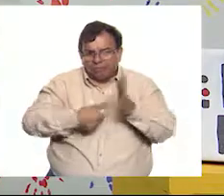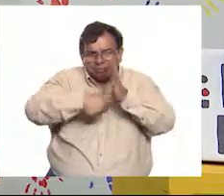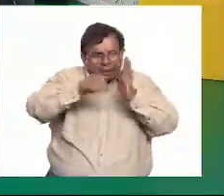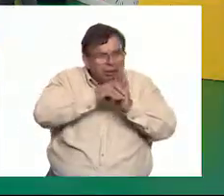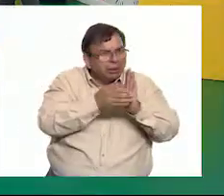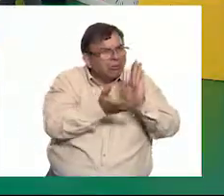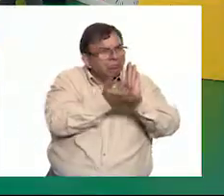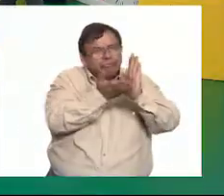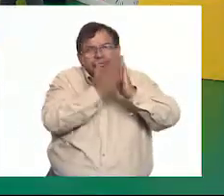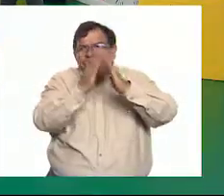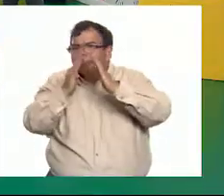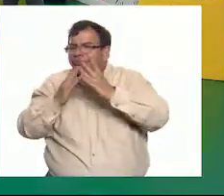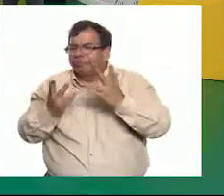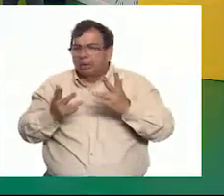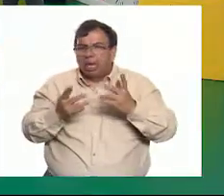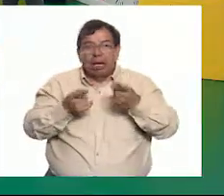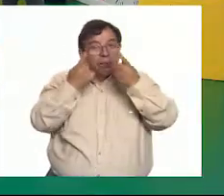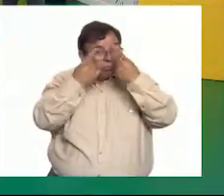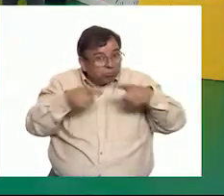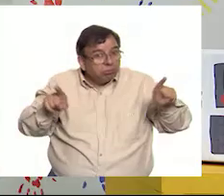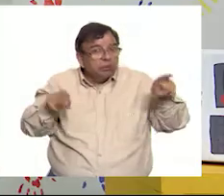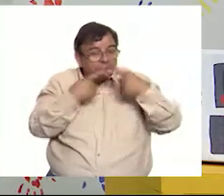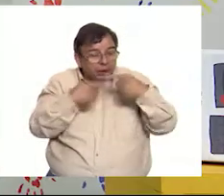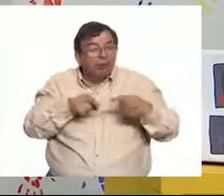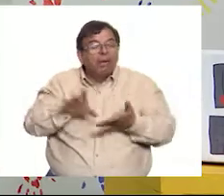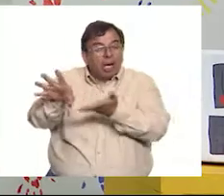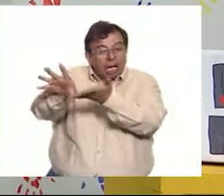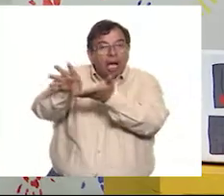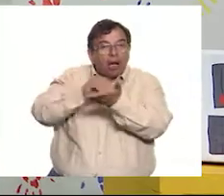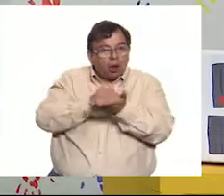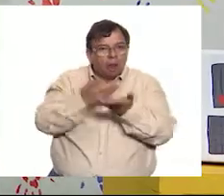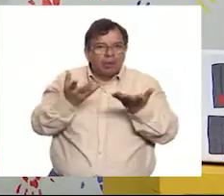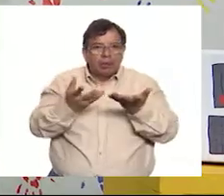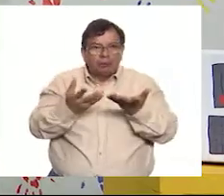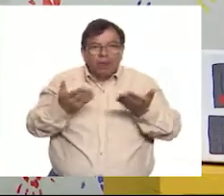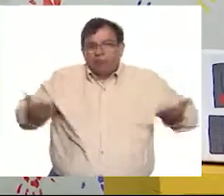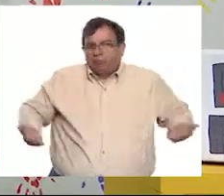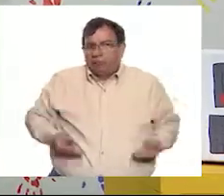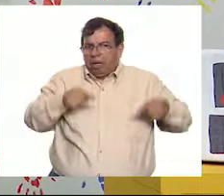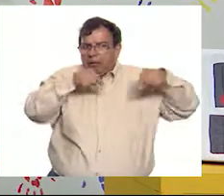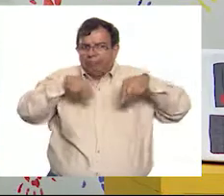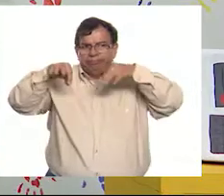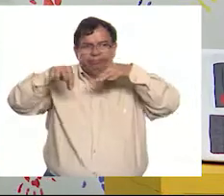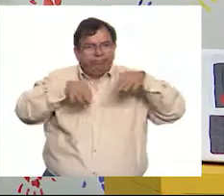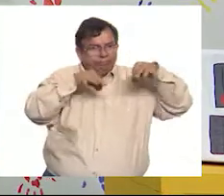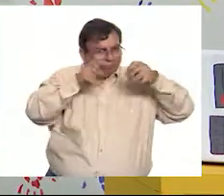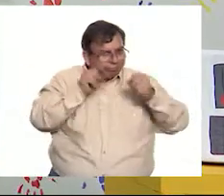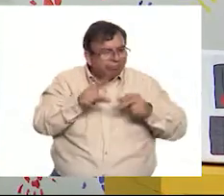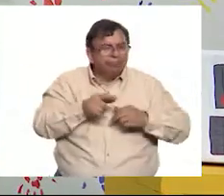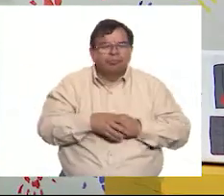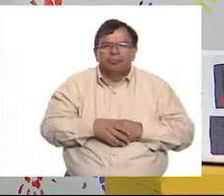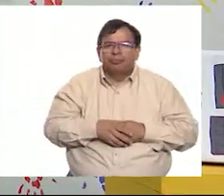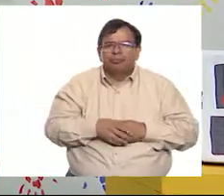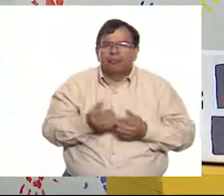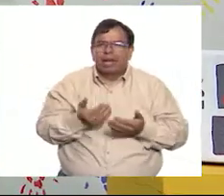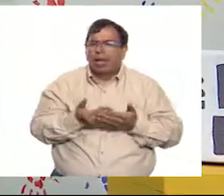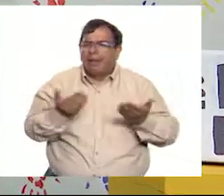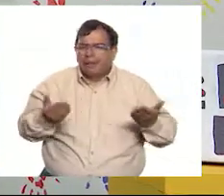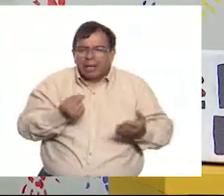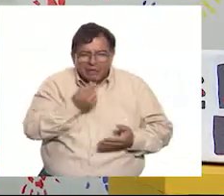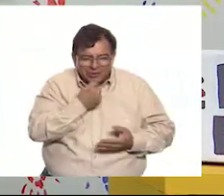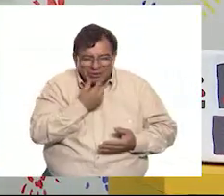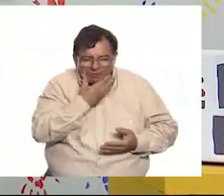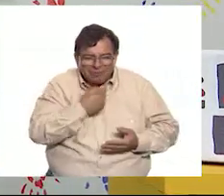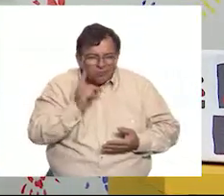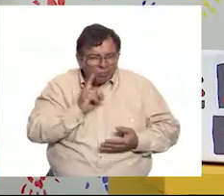arquitectura y pues la música imita también estos patrones. La danza. Claro que sí, la danza. Ahora sí, niños y